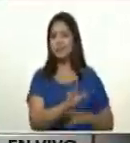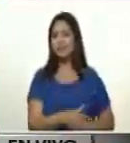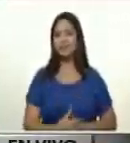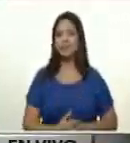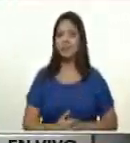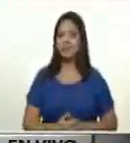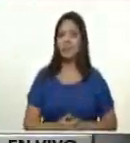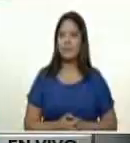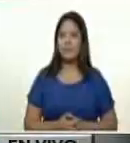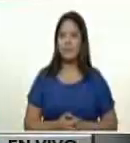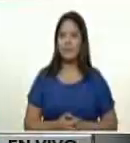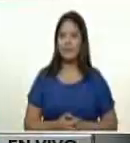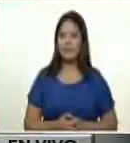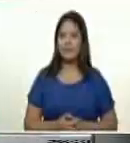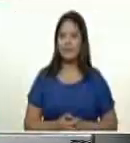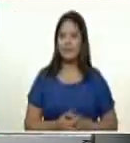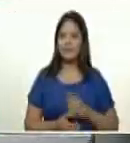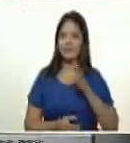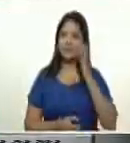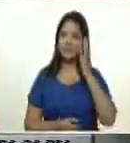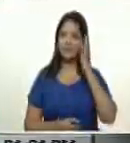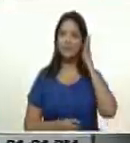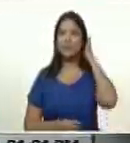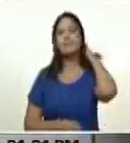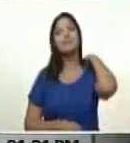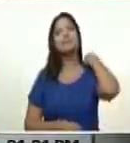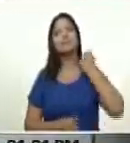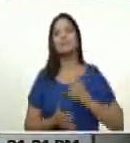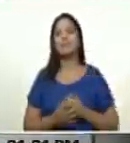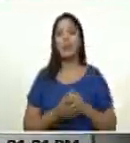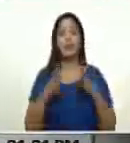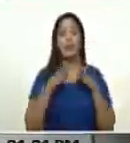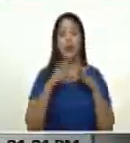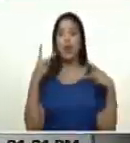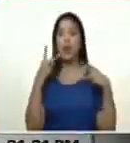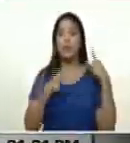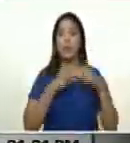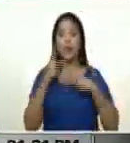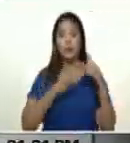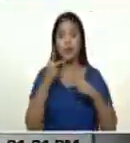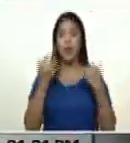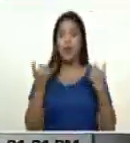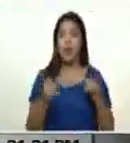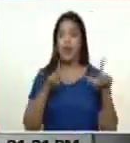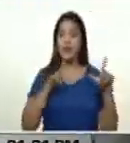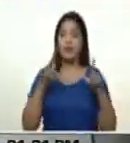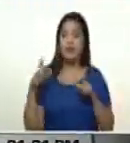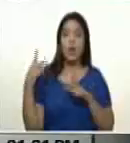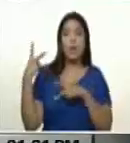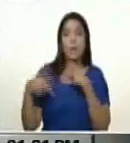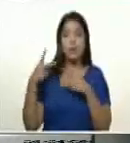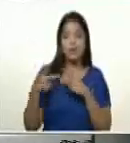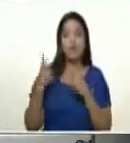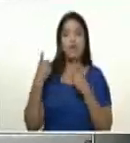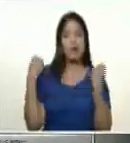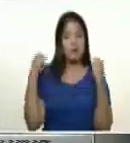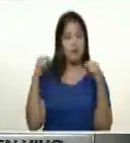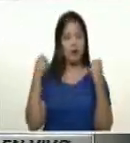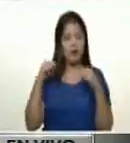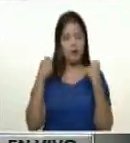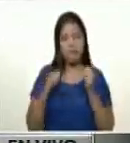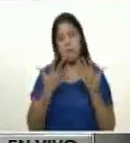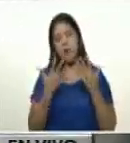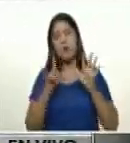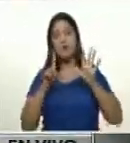Presidente, ya... Va todo de proceso... retro, Pelucón. Todo el proceso de producción, de automatización, ya está listo, está en proceso de sincronización. Aproximadamente en